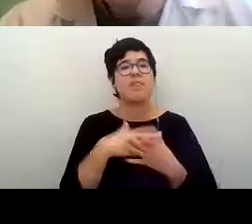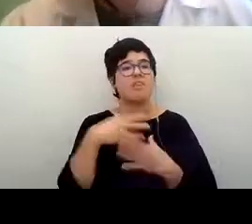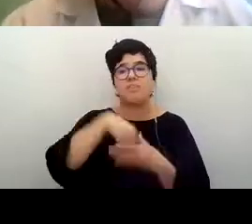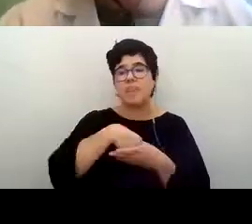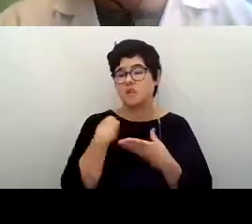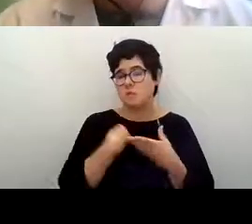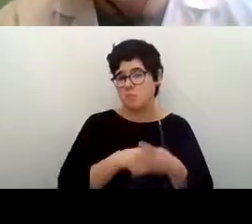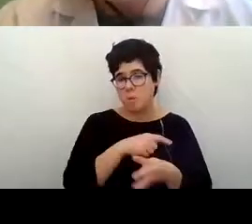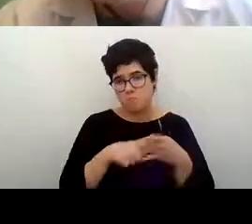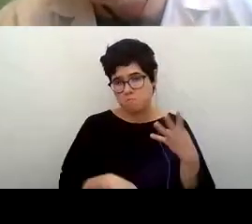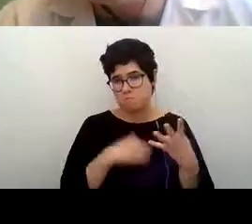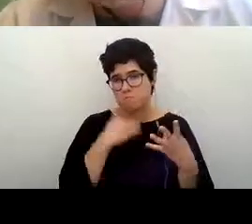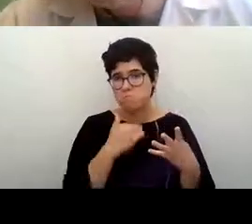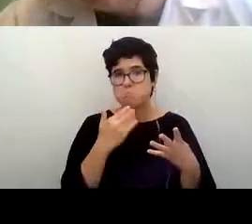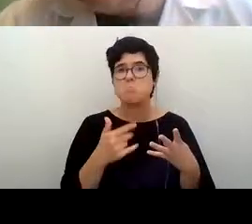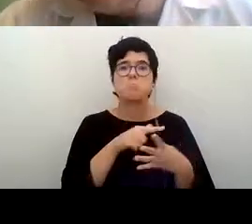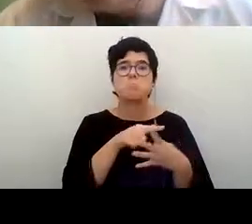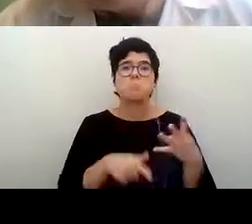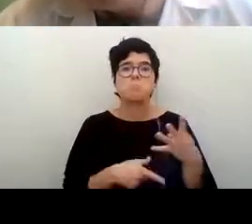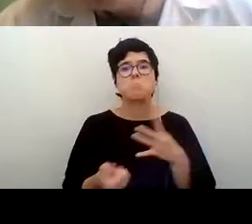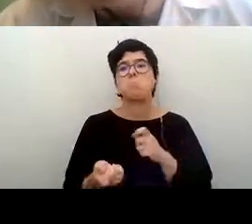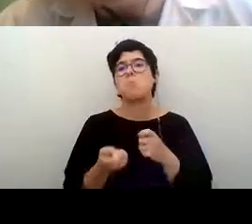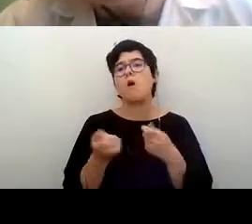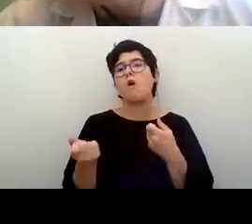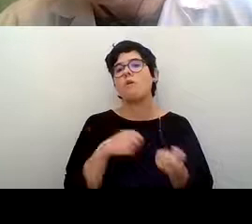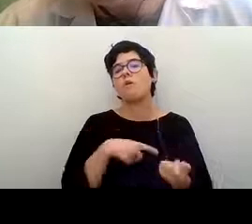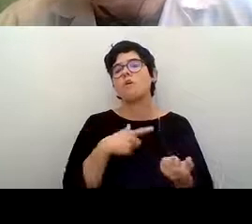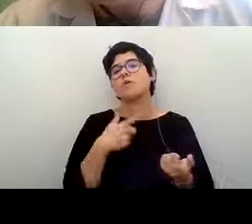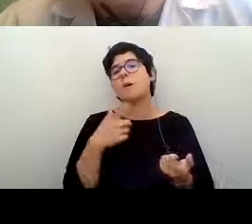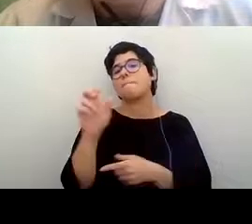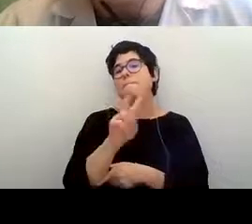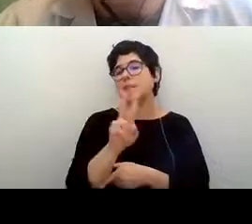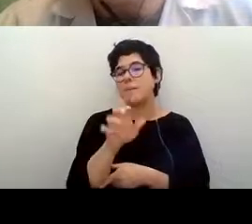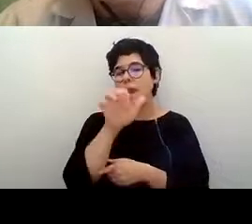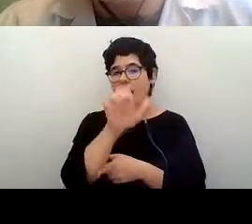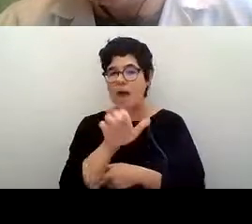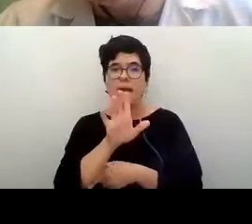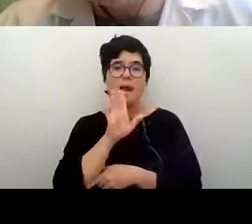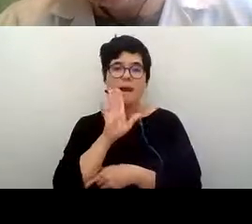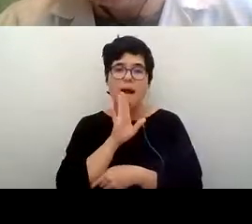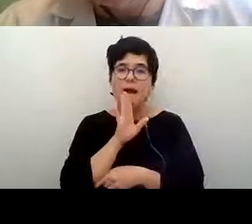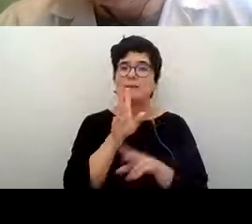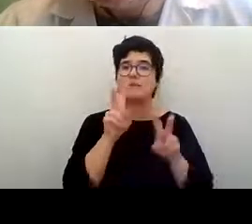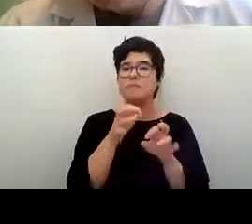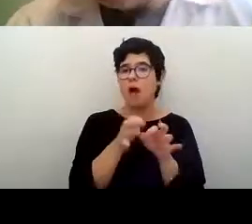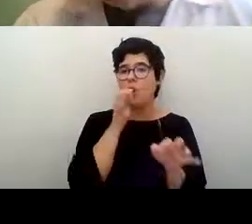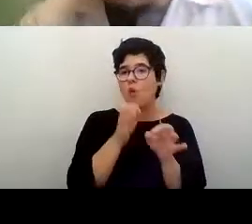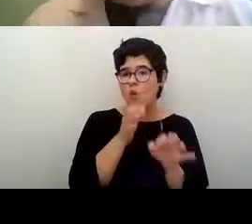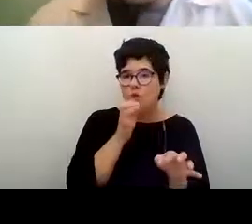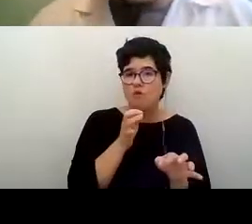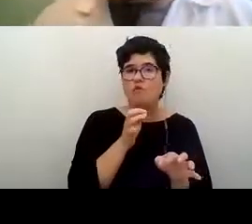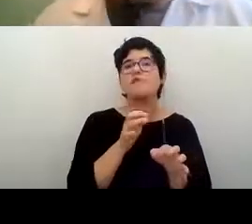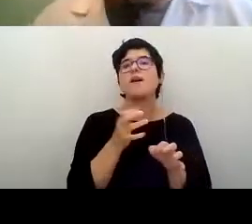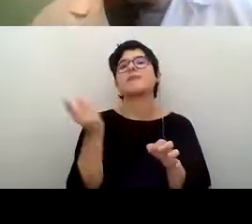los mismos. Tenemos ricos antioxidantes potentes como la vitamina E, el resveratrol que comentábamos ahora y el extracto de té verde con